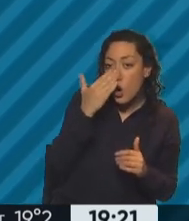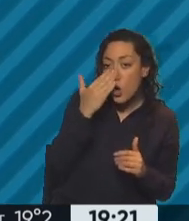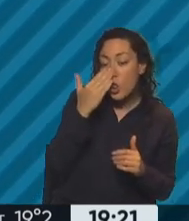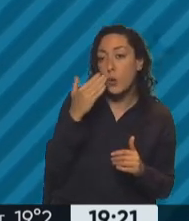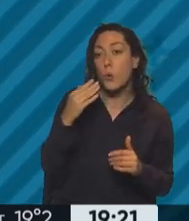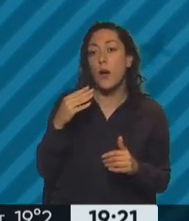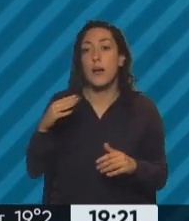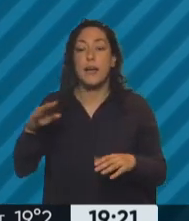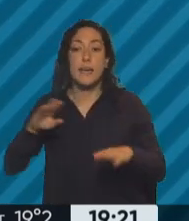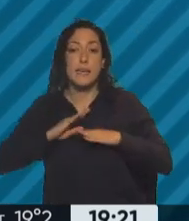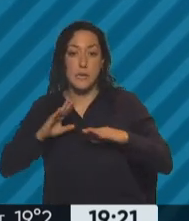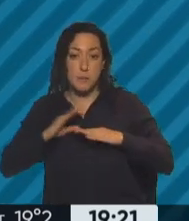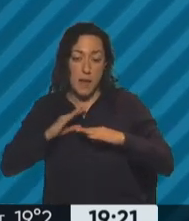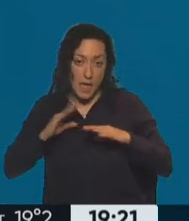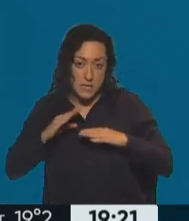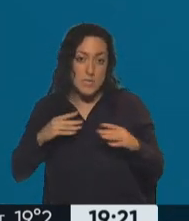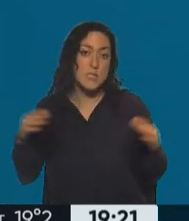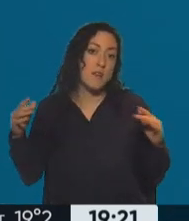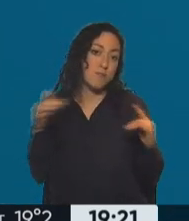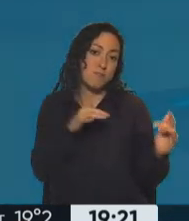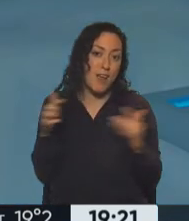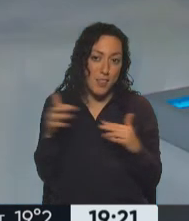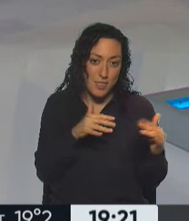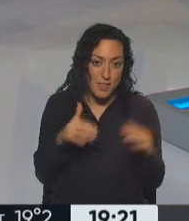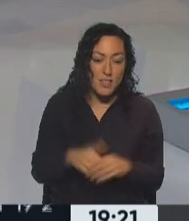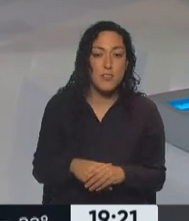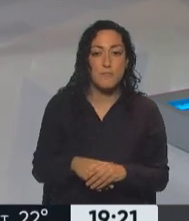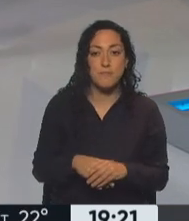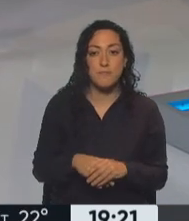frente a la Piponeta, Diana, la de Pipo